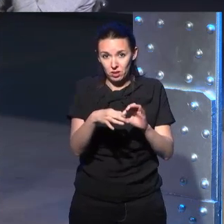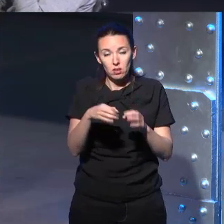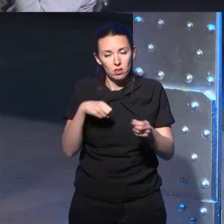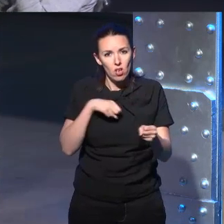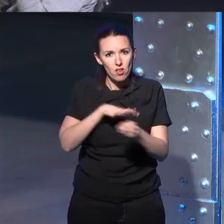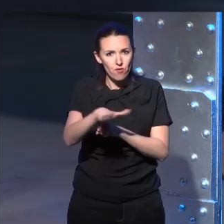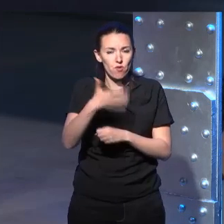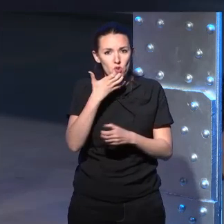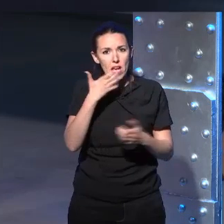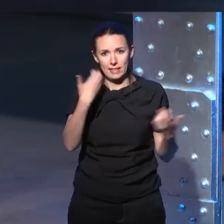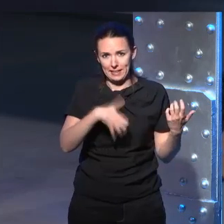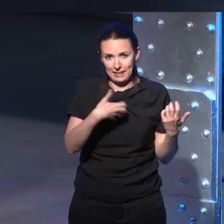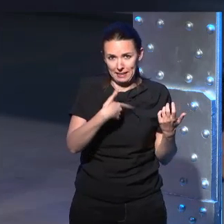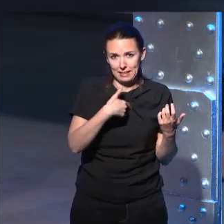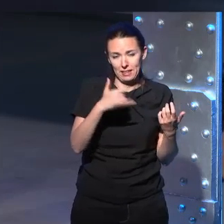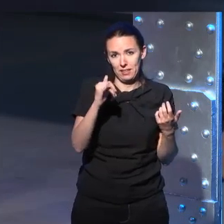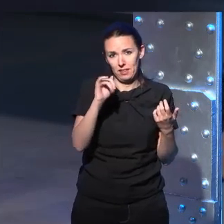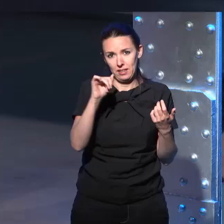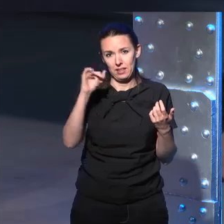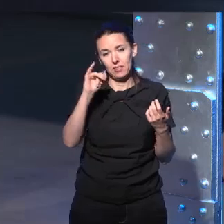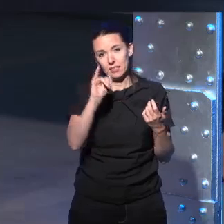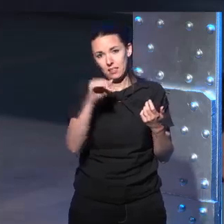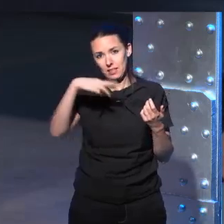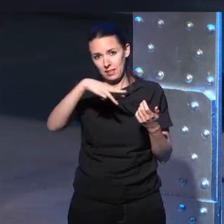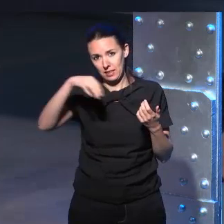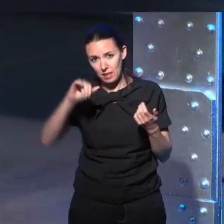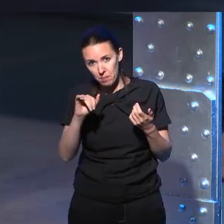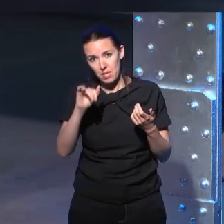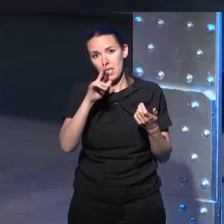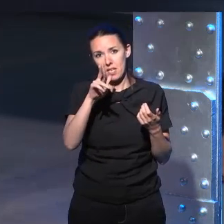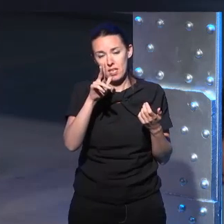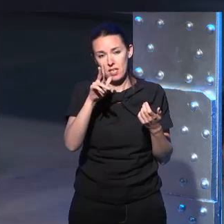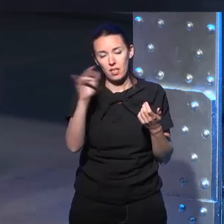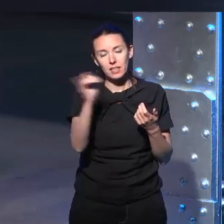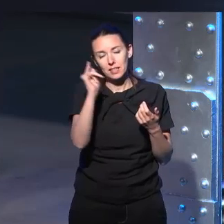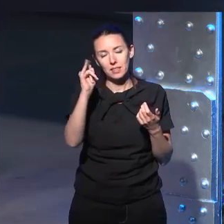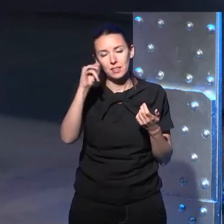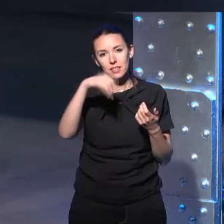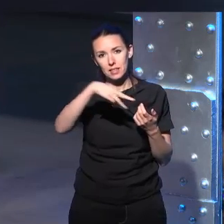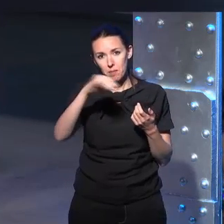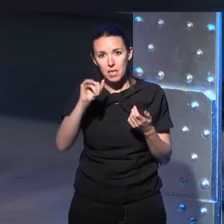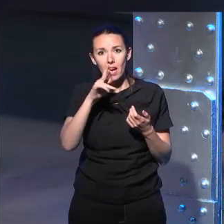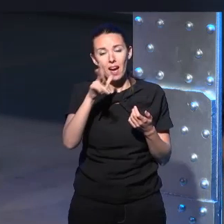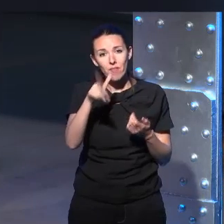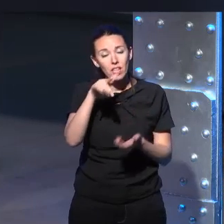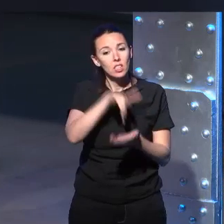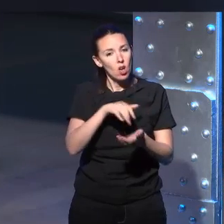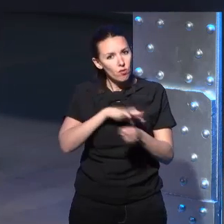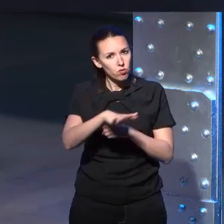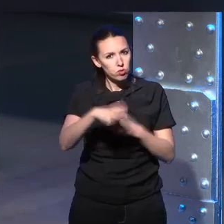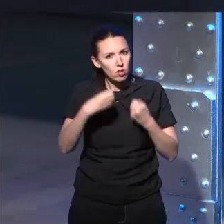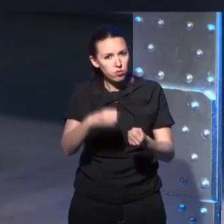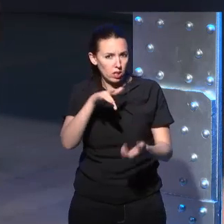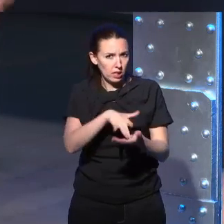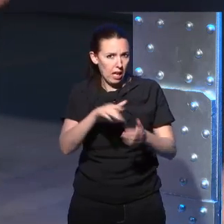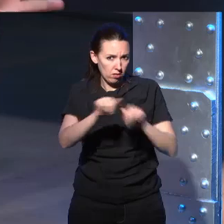influyen a Jimi Hendrix muchísimo en muchas de las actitudes literarias musicales del